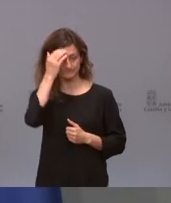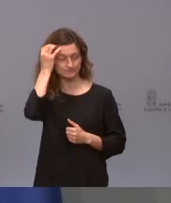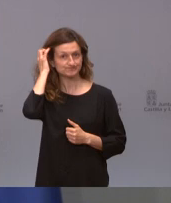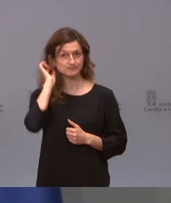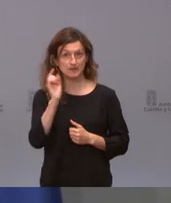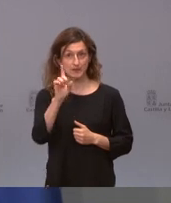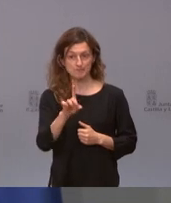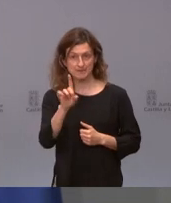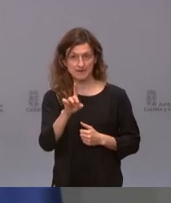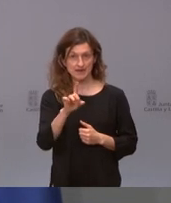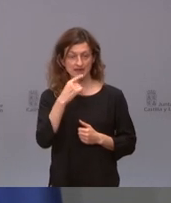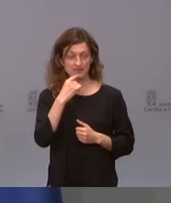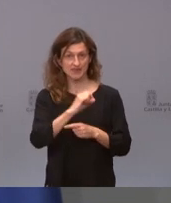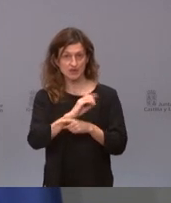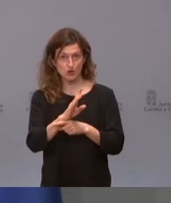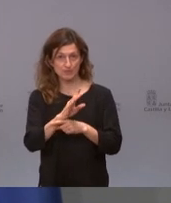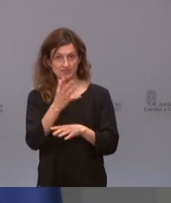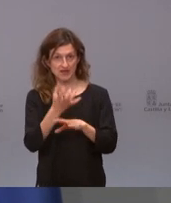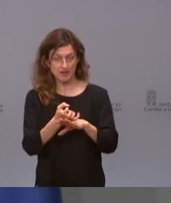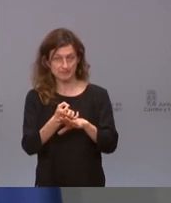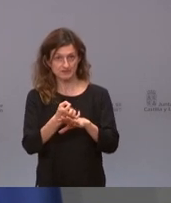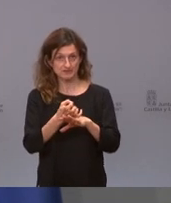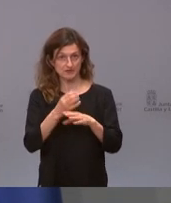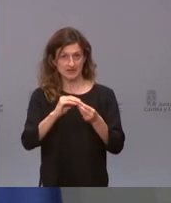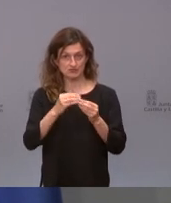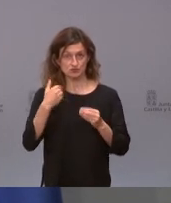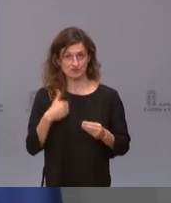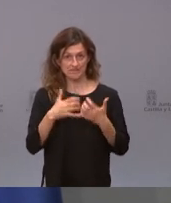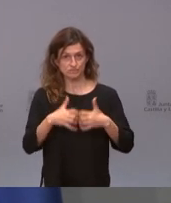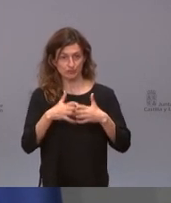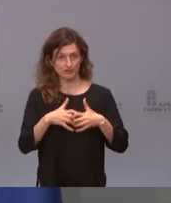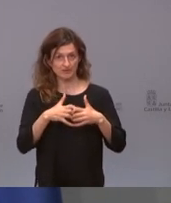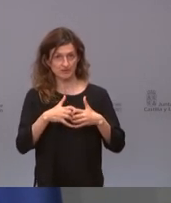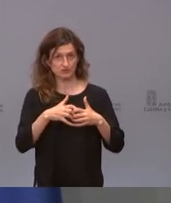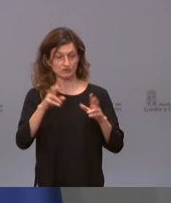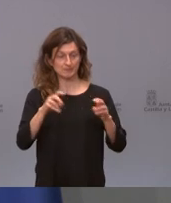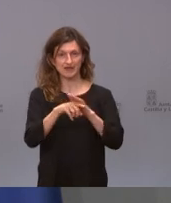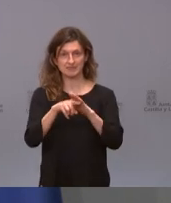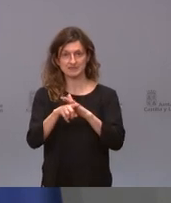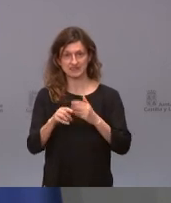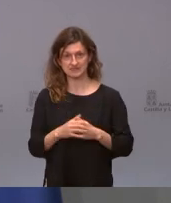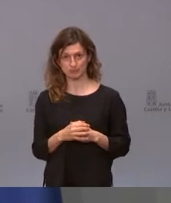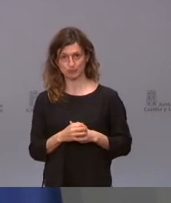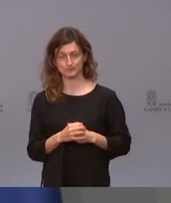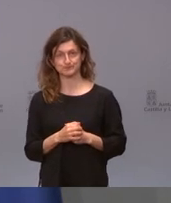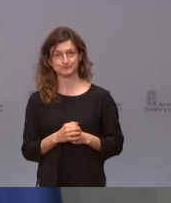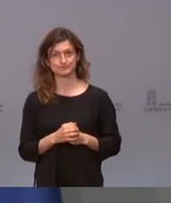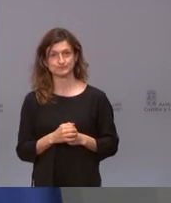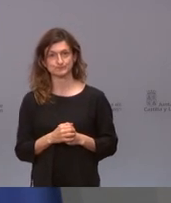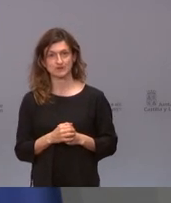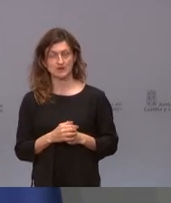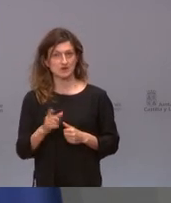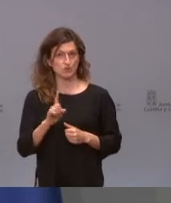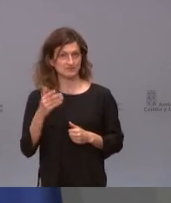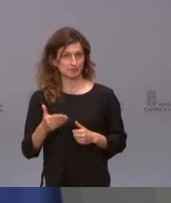decirle que el radar códice está en funcionamiento está implementado y esto era un trámite administrativo es decir no tiene mayor no tiene mayor trascendencia